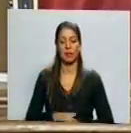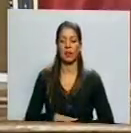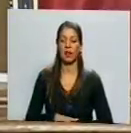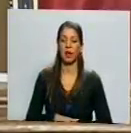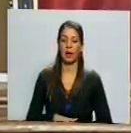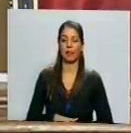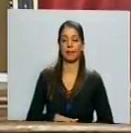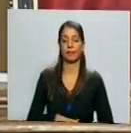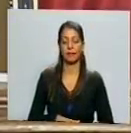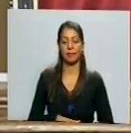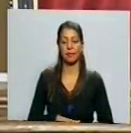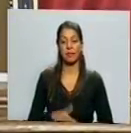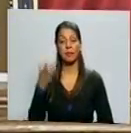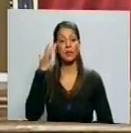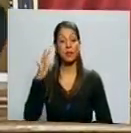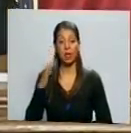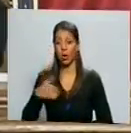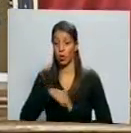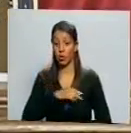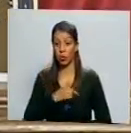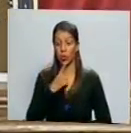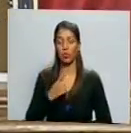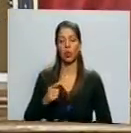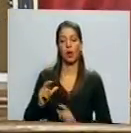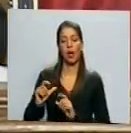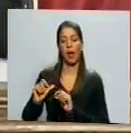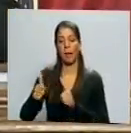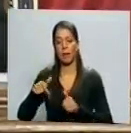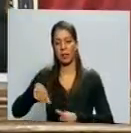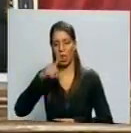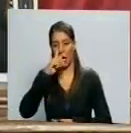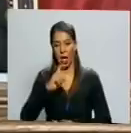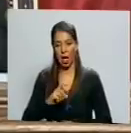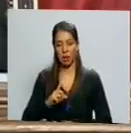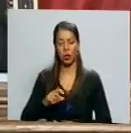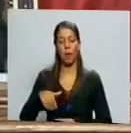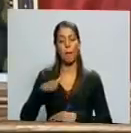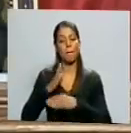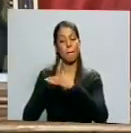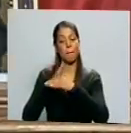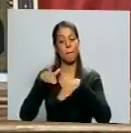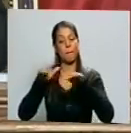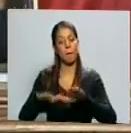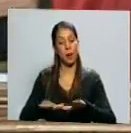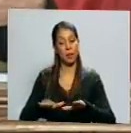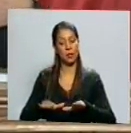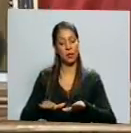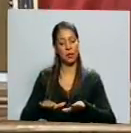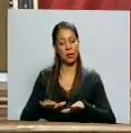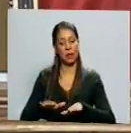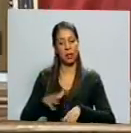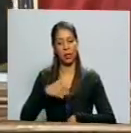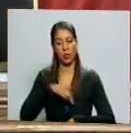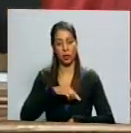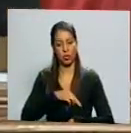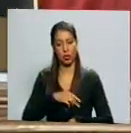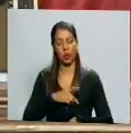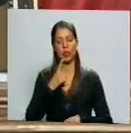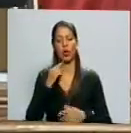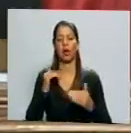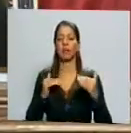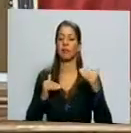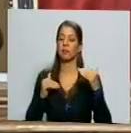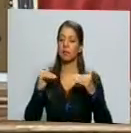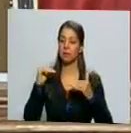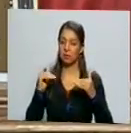vale la pena que nosotros hagamos, iniciando este año, ese alto para medir lo que hemos hecho y lo que